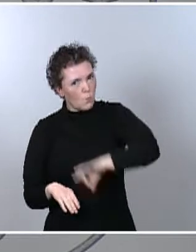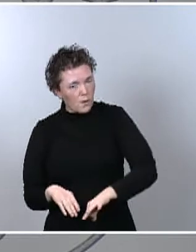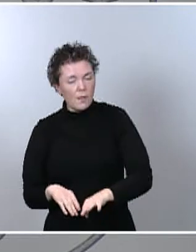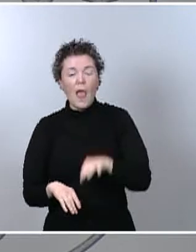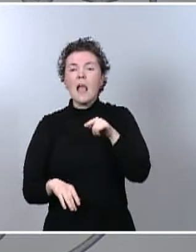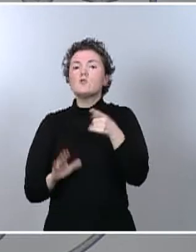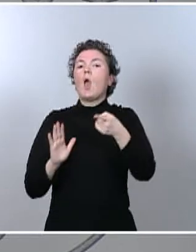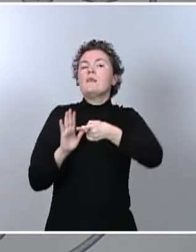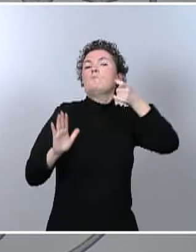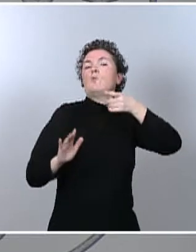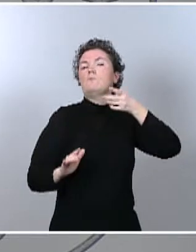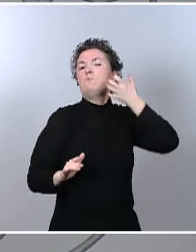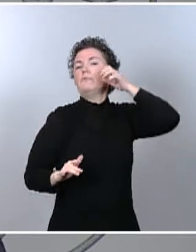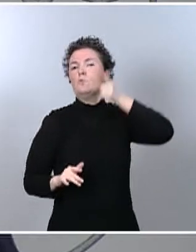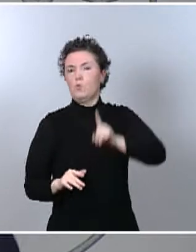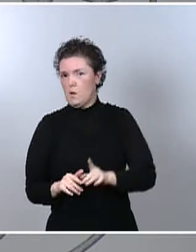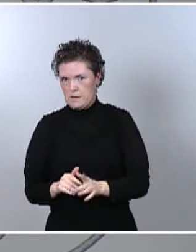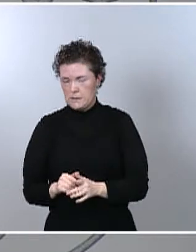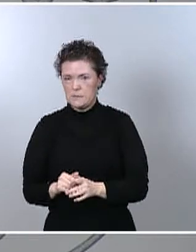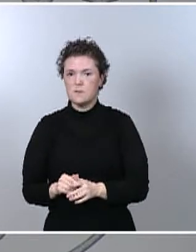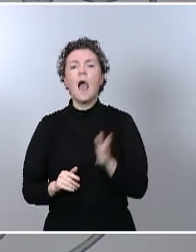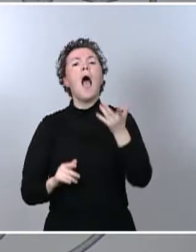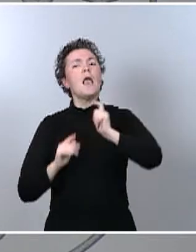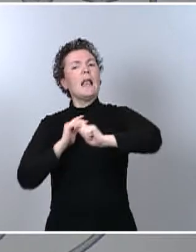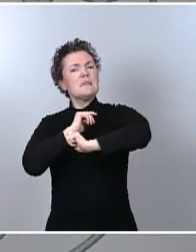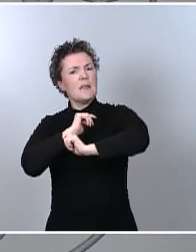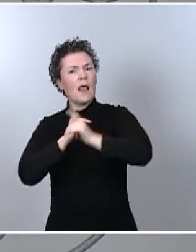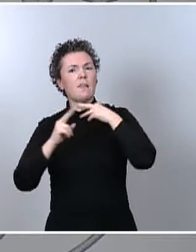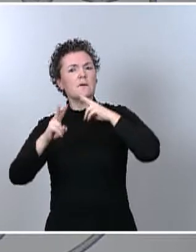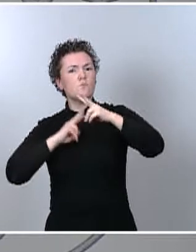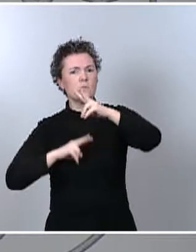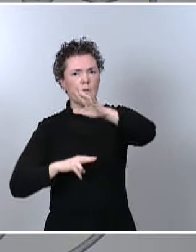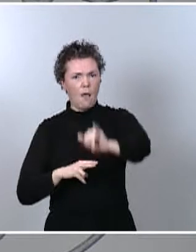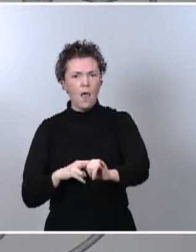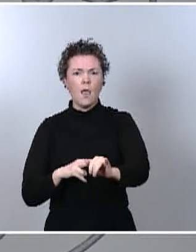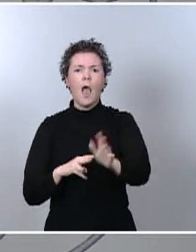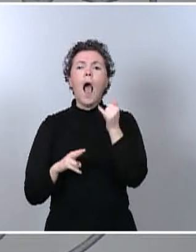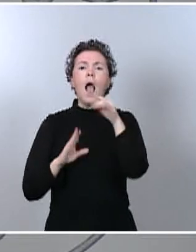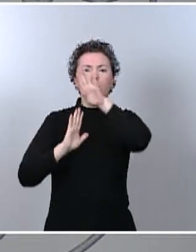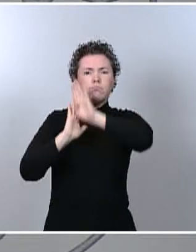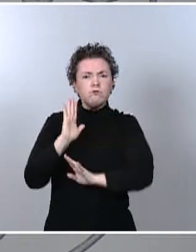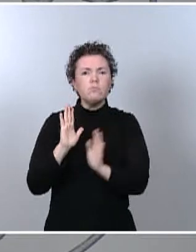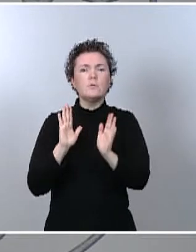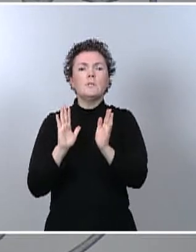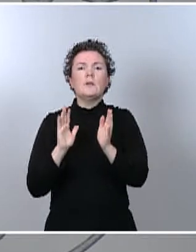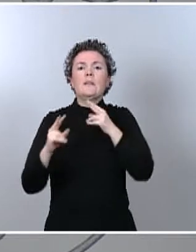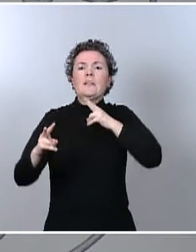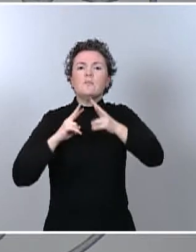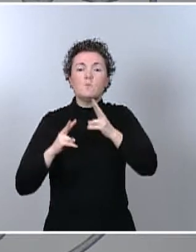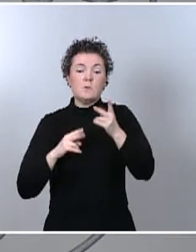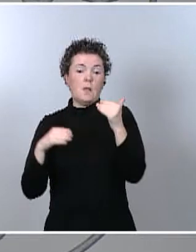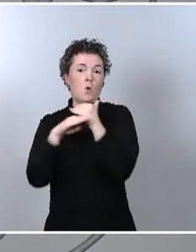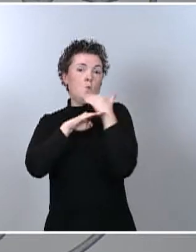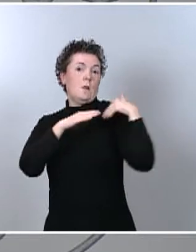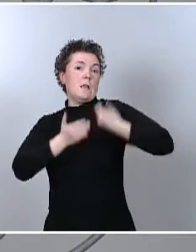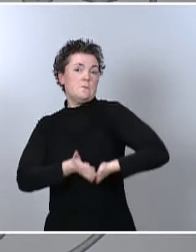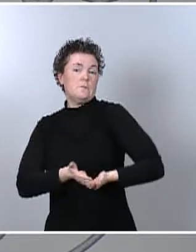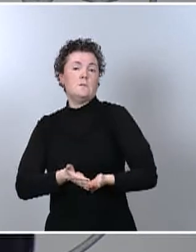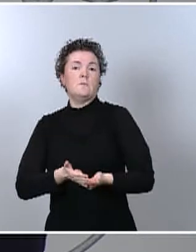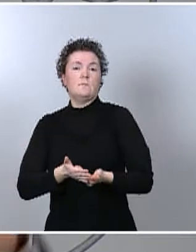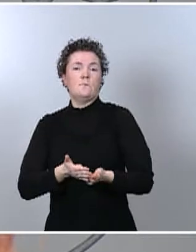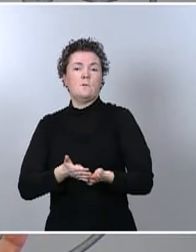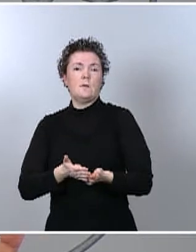casos. Usted sabe que desde el Ministerio siempre hemos dado apoyo a las medidas que adoptan en el marco de sus competencias las comunidades autónomas,